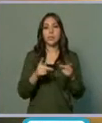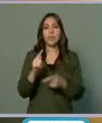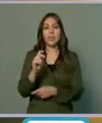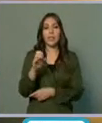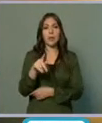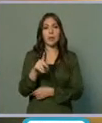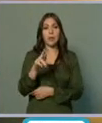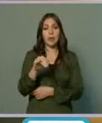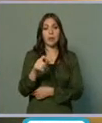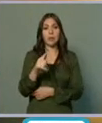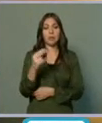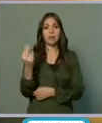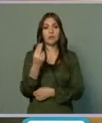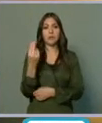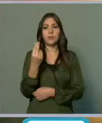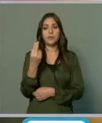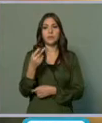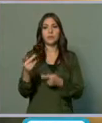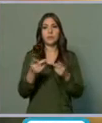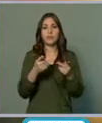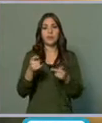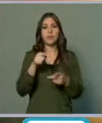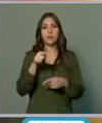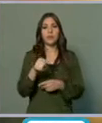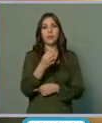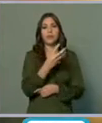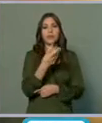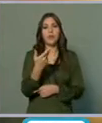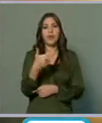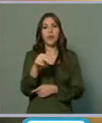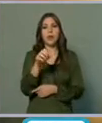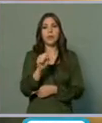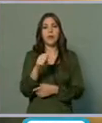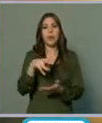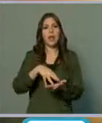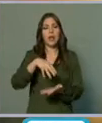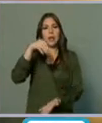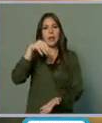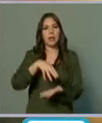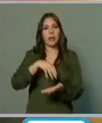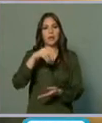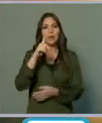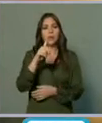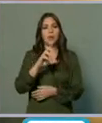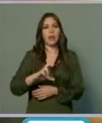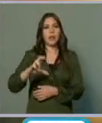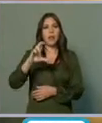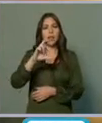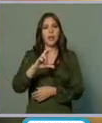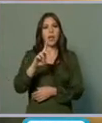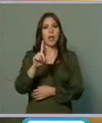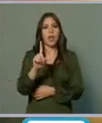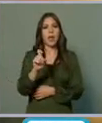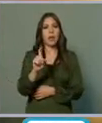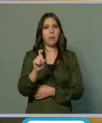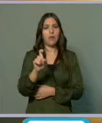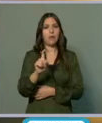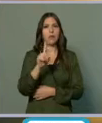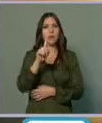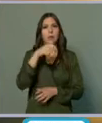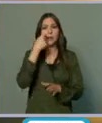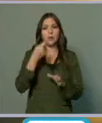tempura mixto, vamos a necesitar para la tempura 400 gramos de harina, una taza de agua,